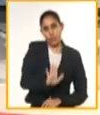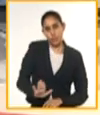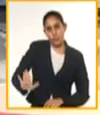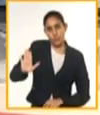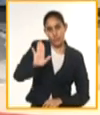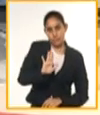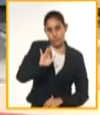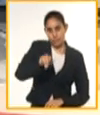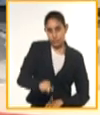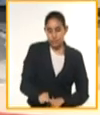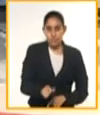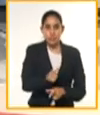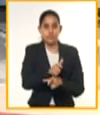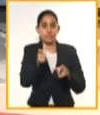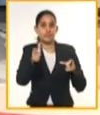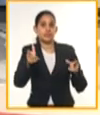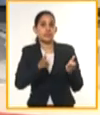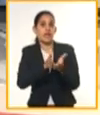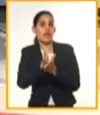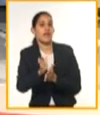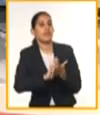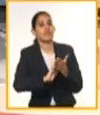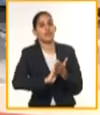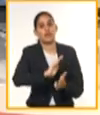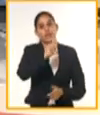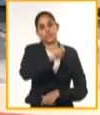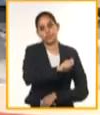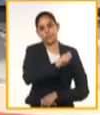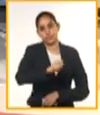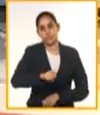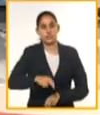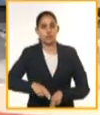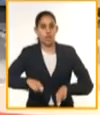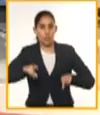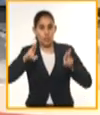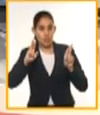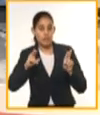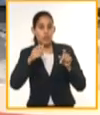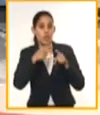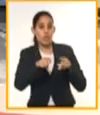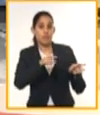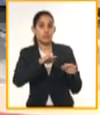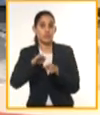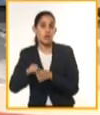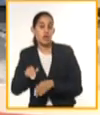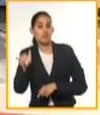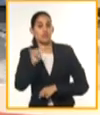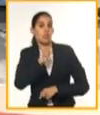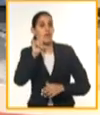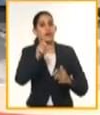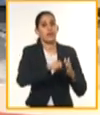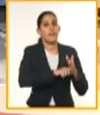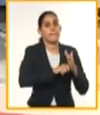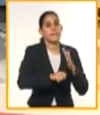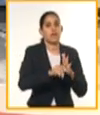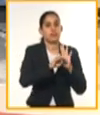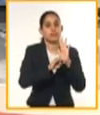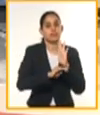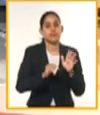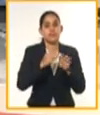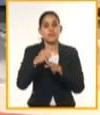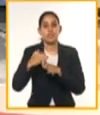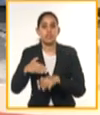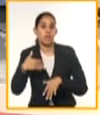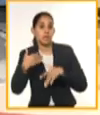y a su vez que se empezaba ya a ver lo que ellos estaban tratando, o sea, lo que estaba generando Occidente con las